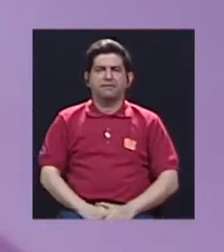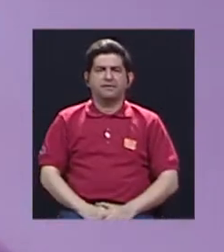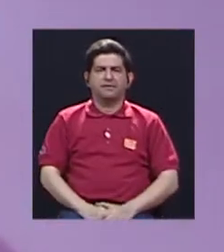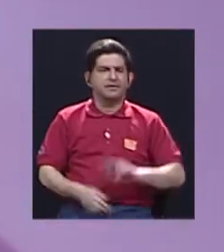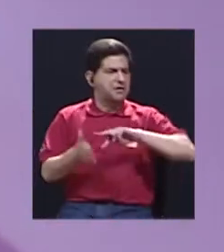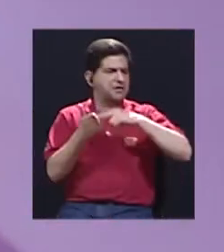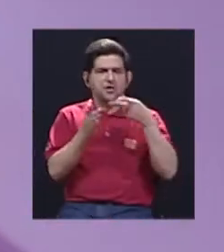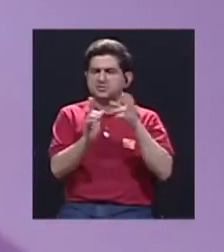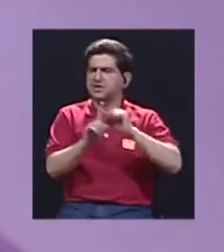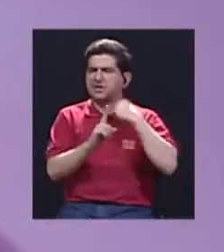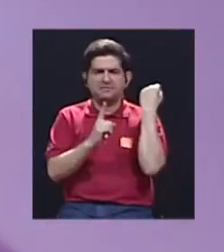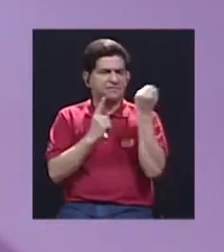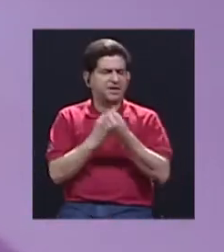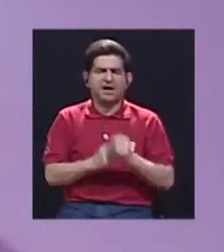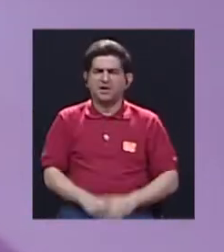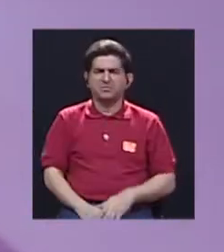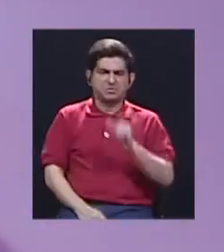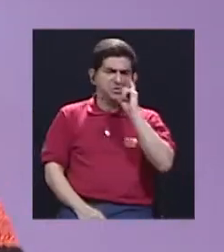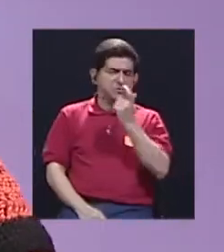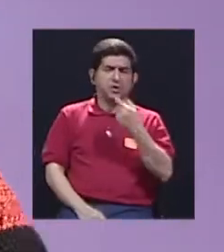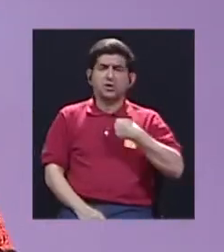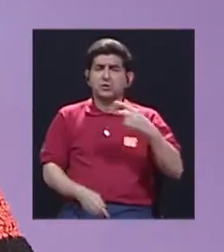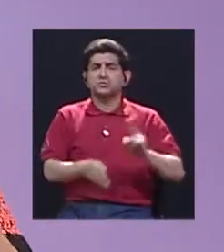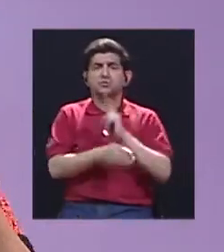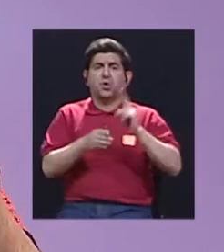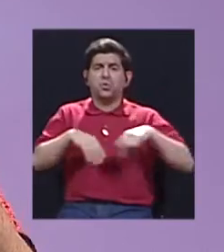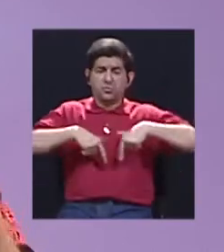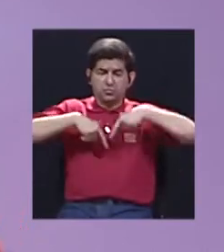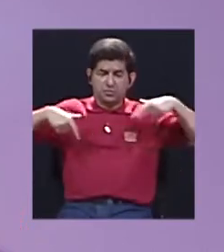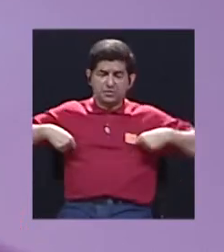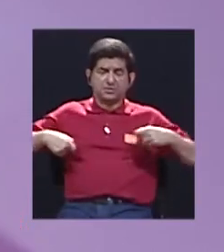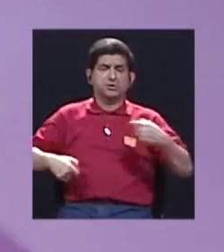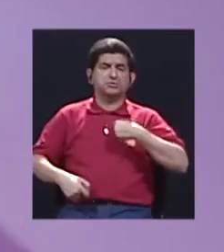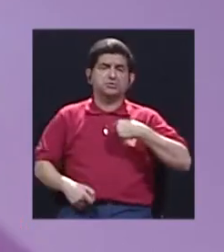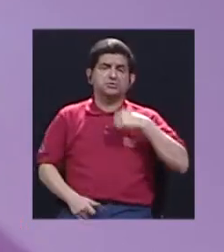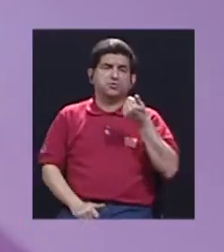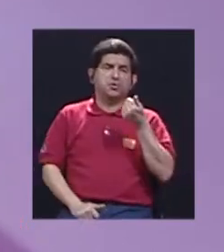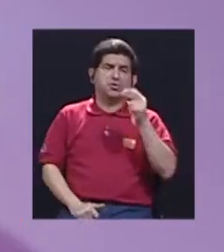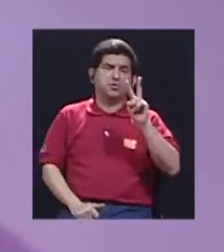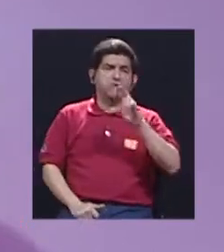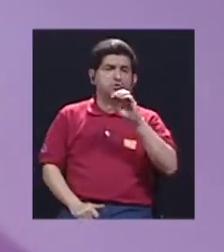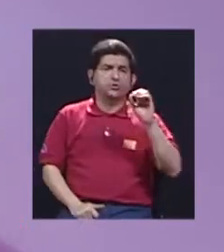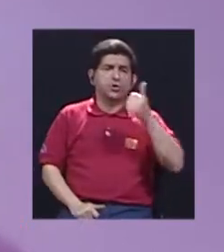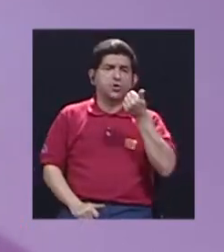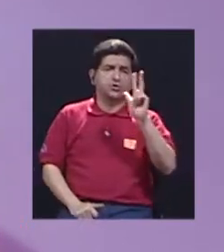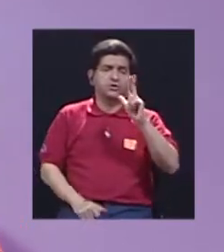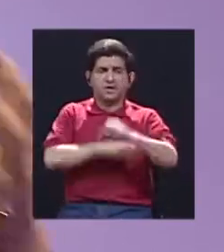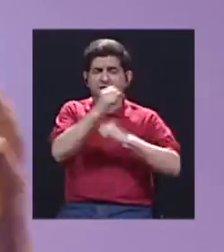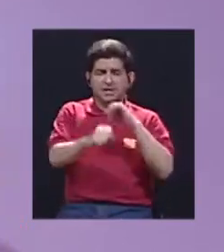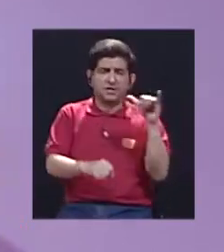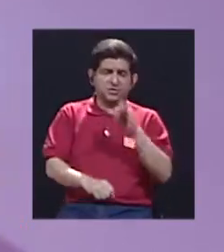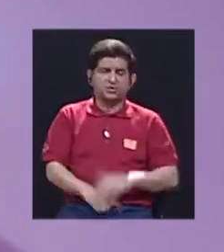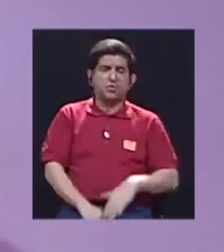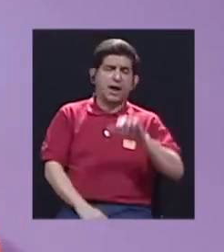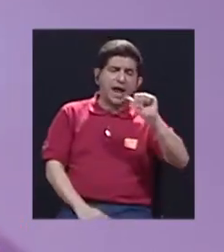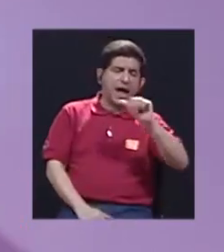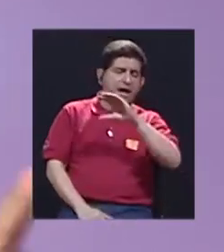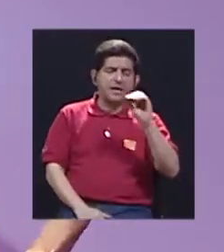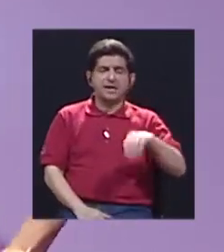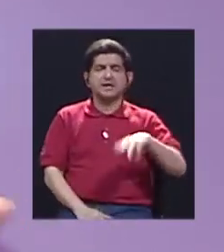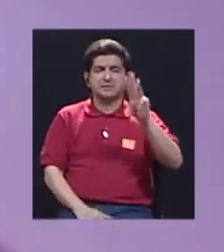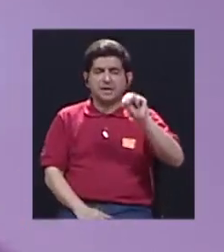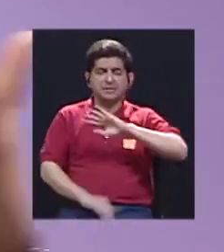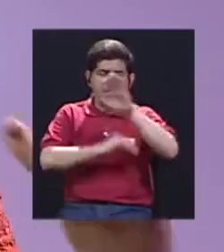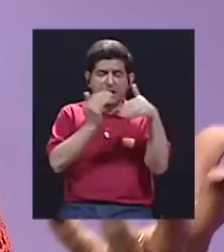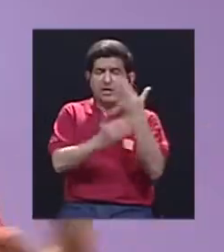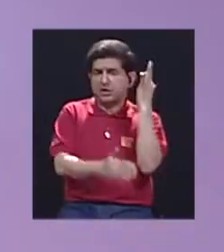no es una cuestión de casualidad. O sea, uso brasier desde que tengo 12 o 13 años. Y Agnes también, y Marcela, y vos, y